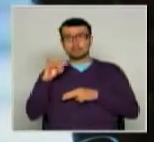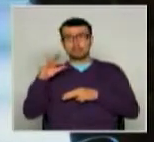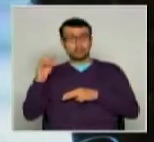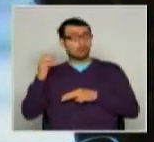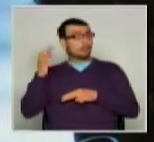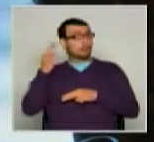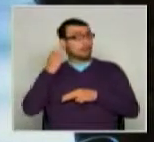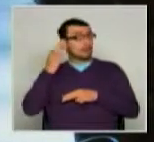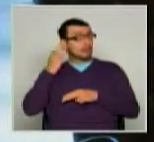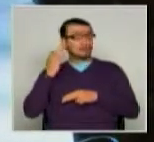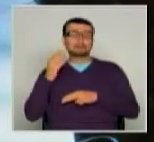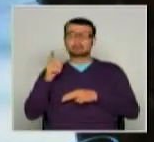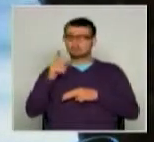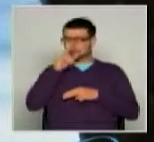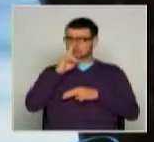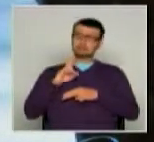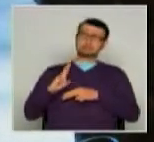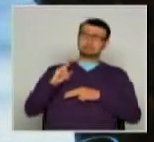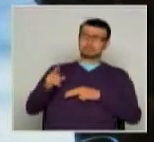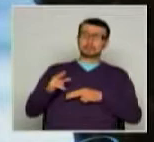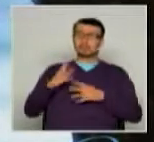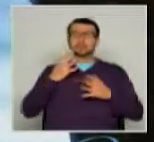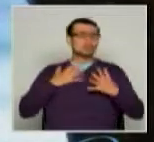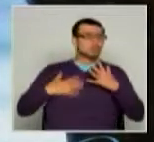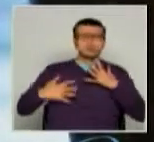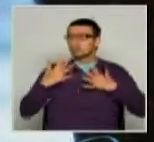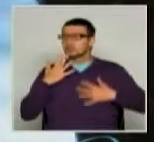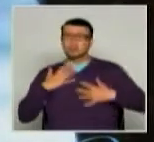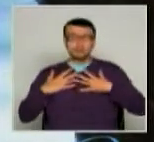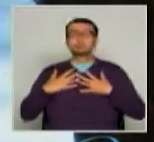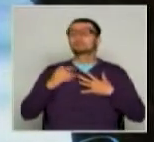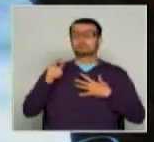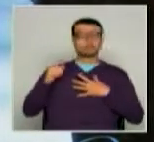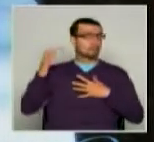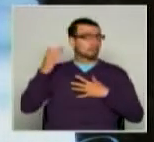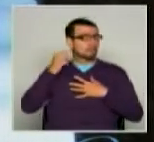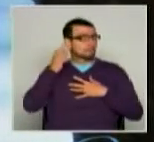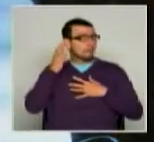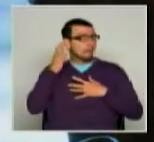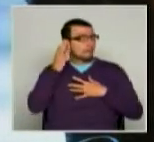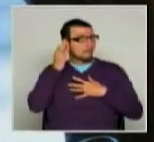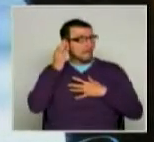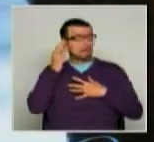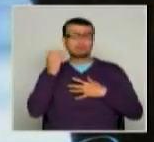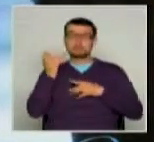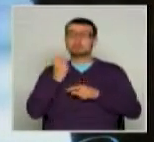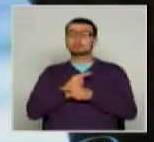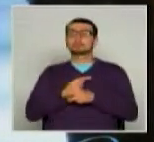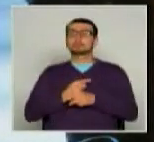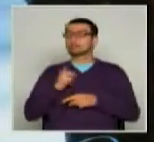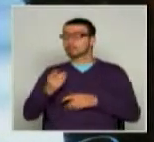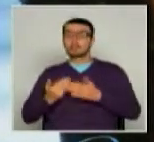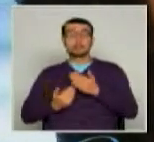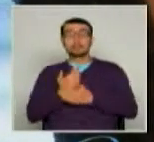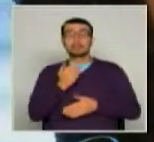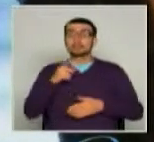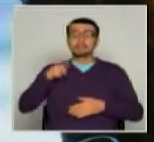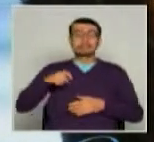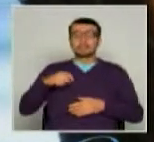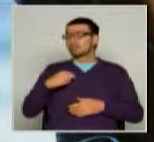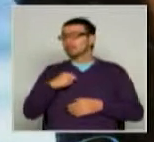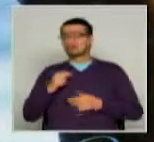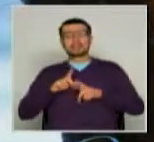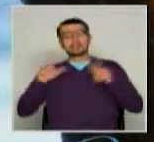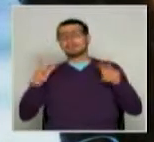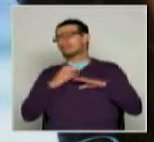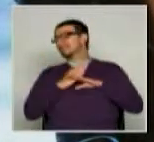ansiedad. La capacidad que tenemos de tolerar y sobreponernos al dolor está relacionado con la ansiedad, porque empieza esa necesidad de querernos liberar del